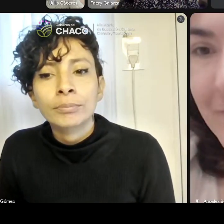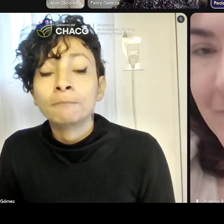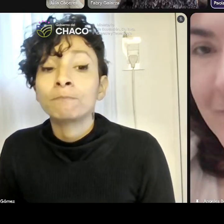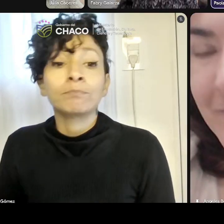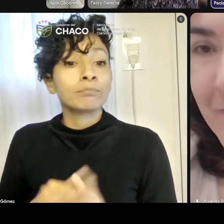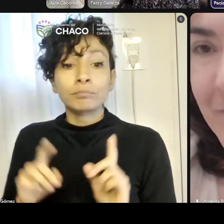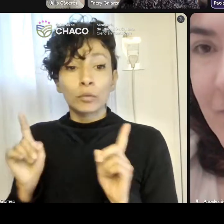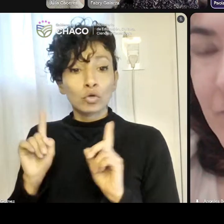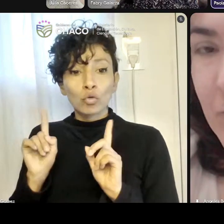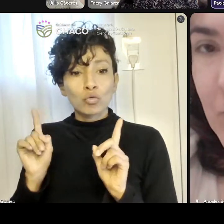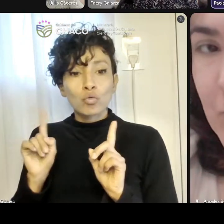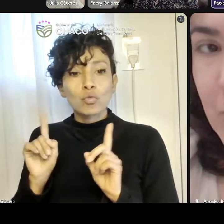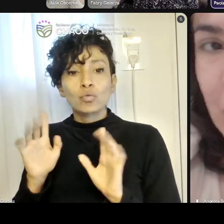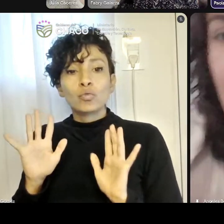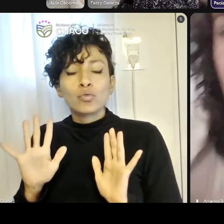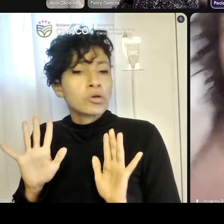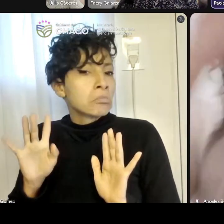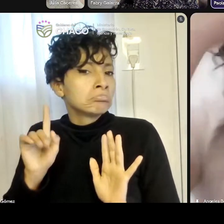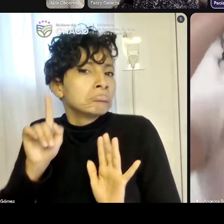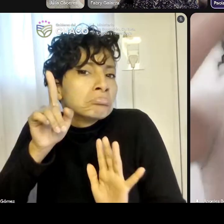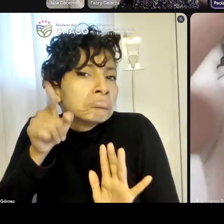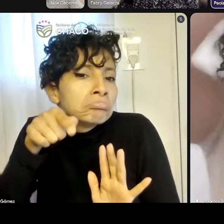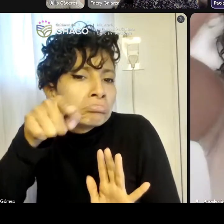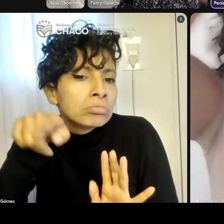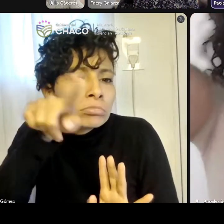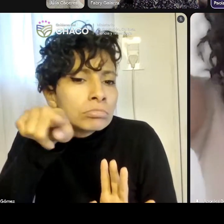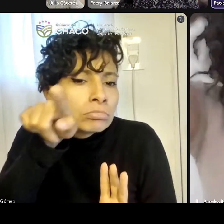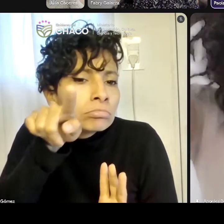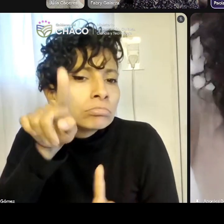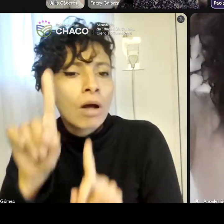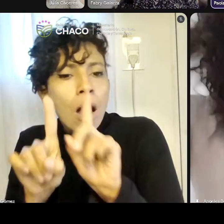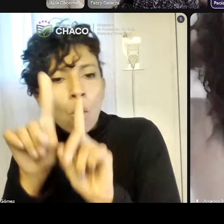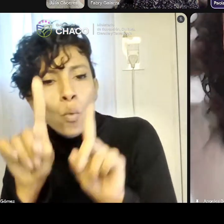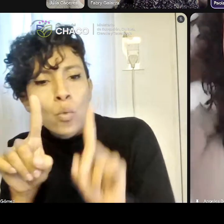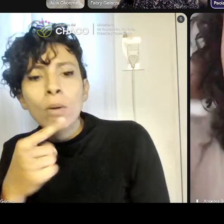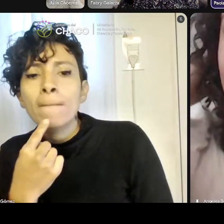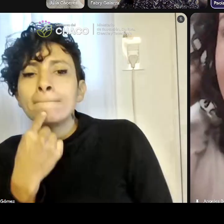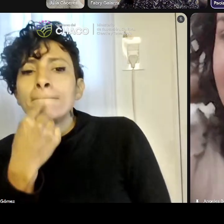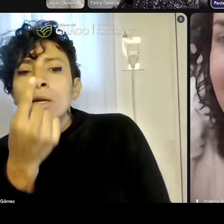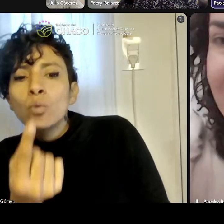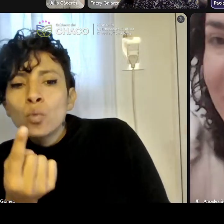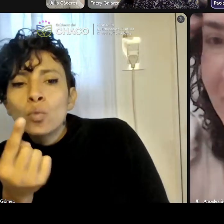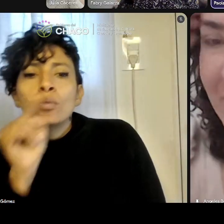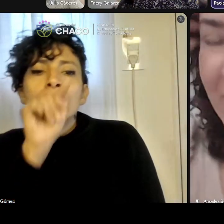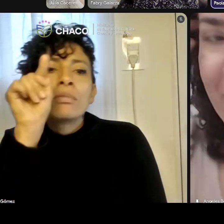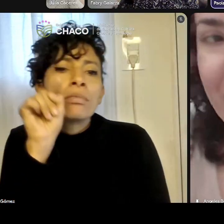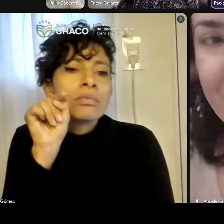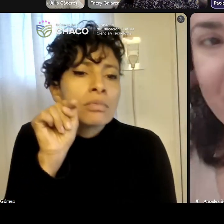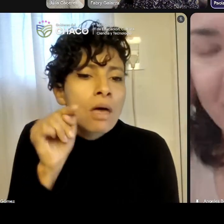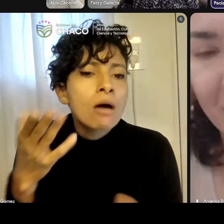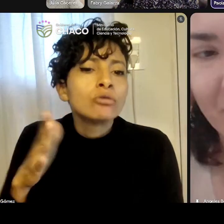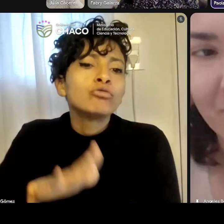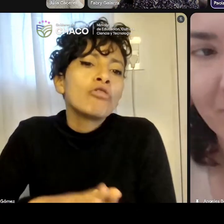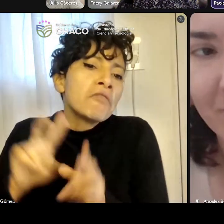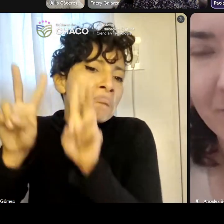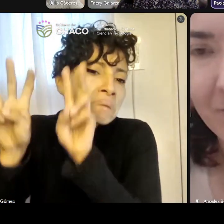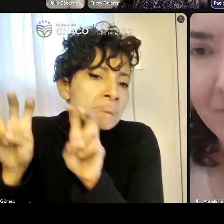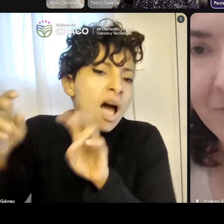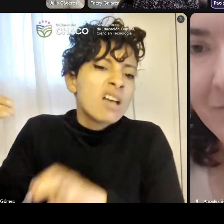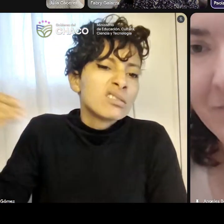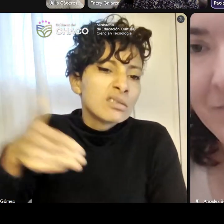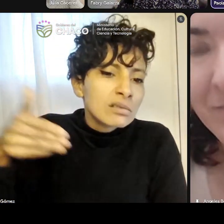No, creo que si no hay alguna pregunta que tengan respecto a la asistencia, está el formulario